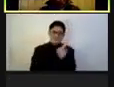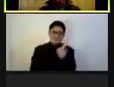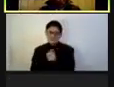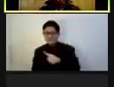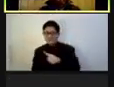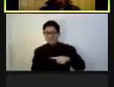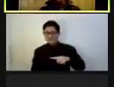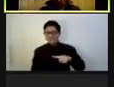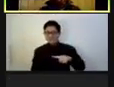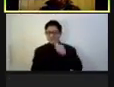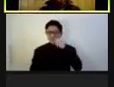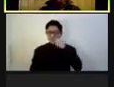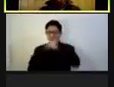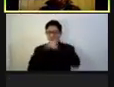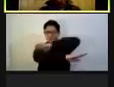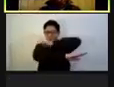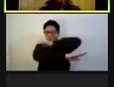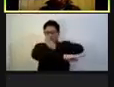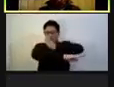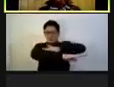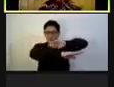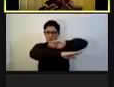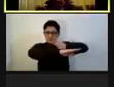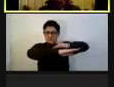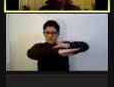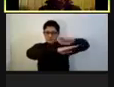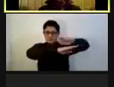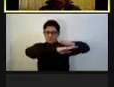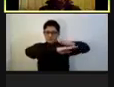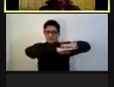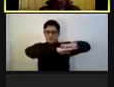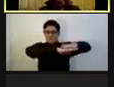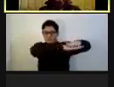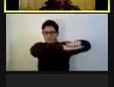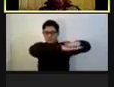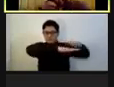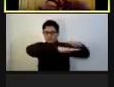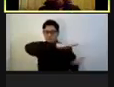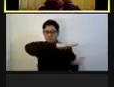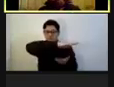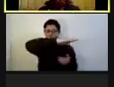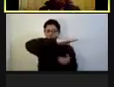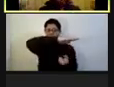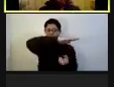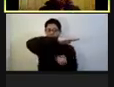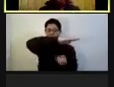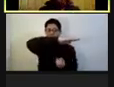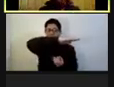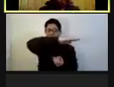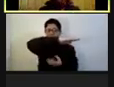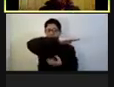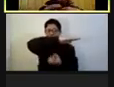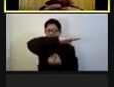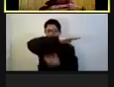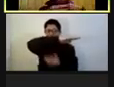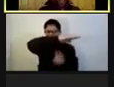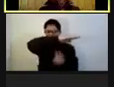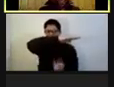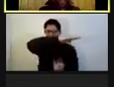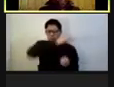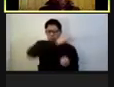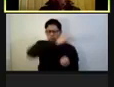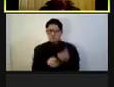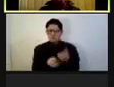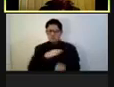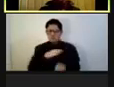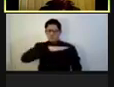la tectónica o la divergencia de placas que crea y que da origen a la tectónica de placas, a la gran